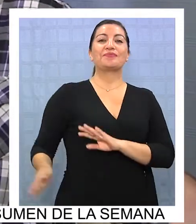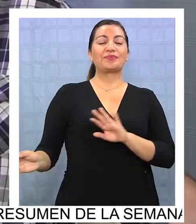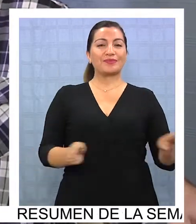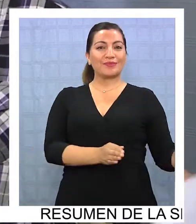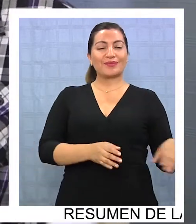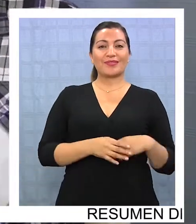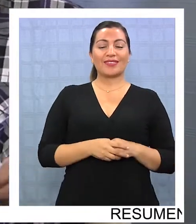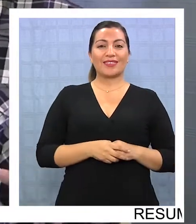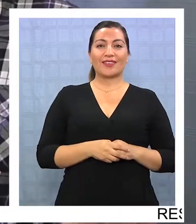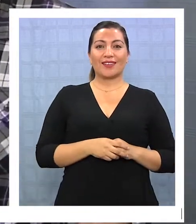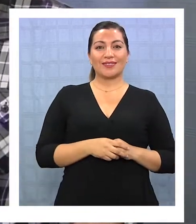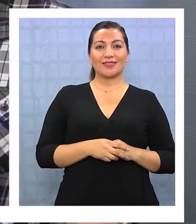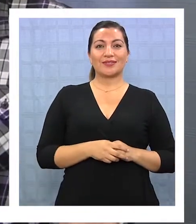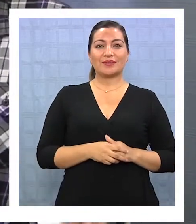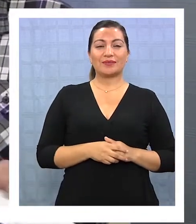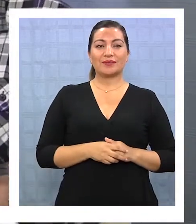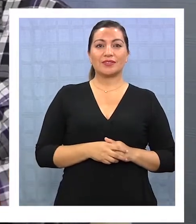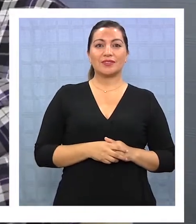Bueno,